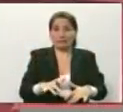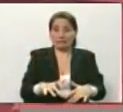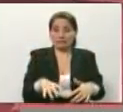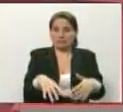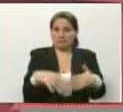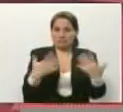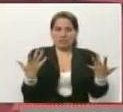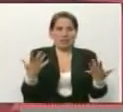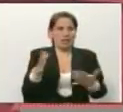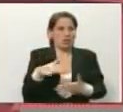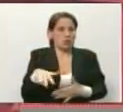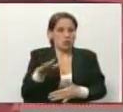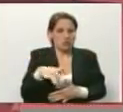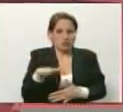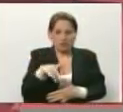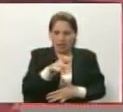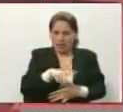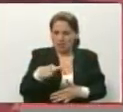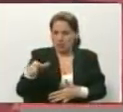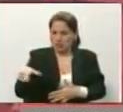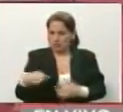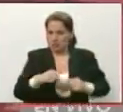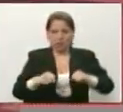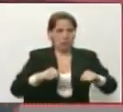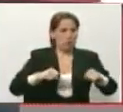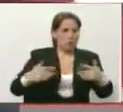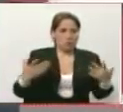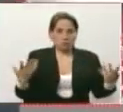¿Dónde están los millones que movió Robin? Ya va.